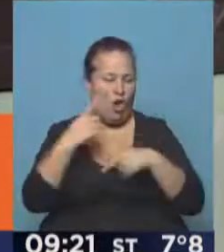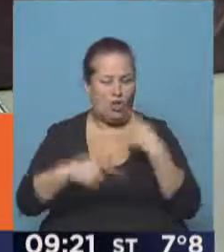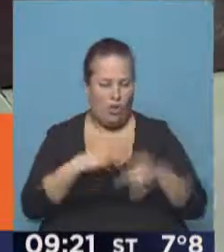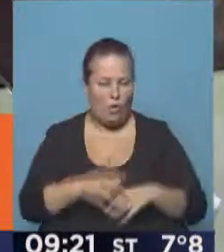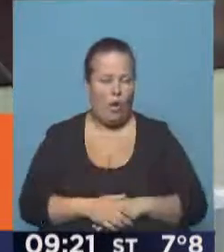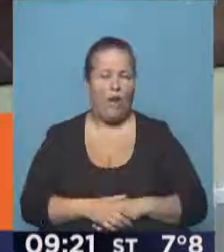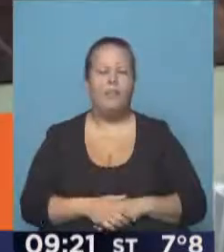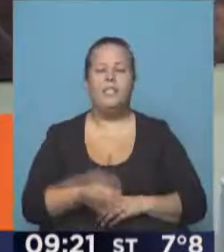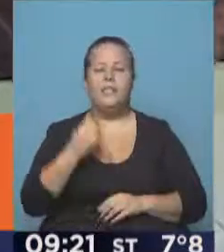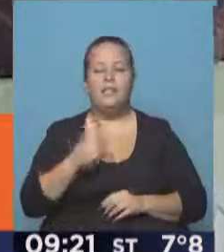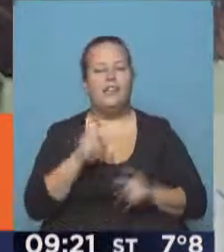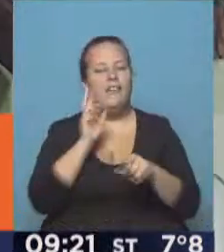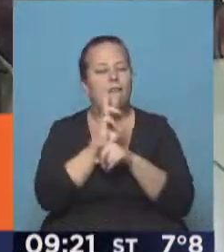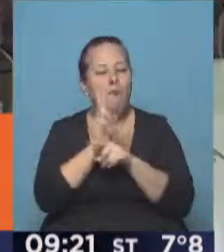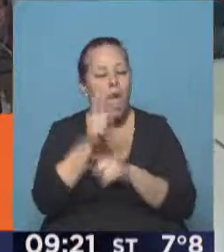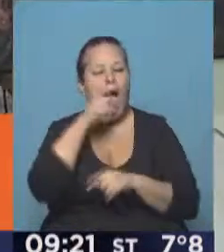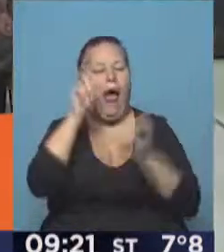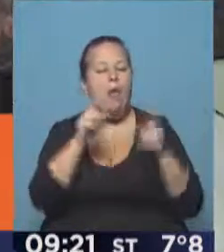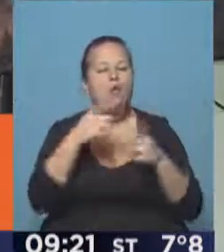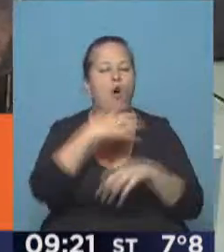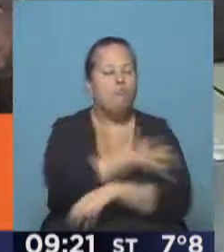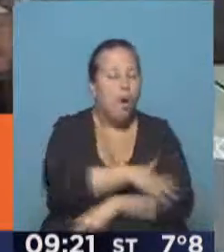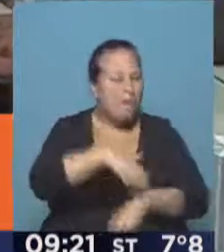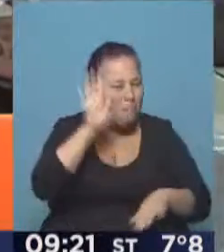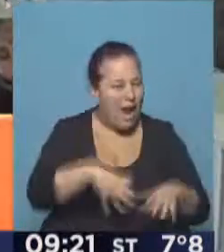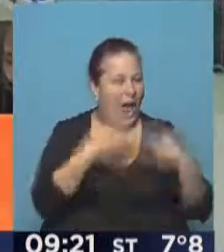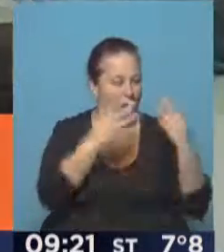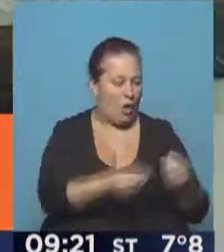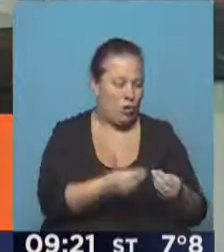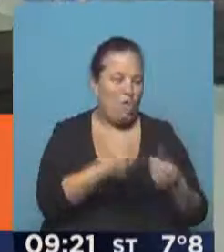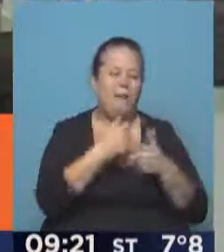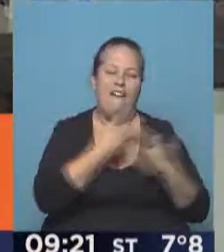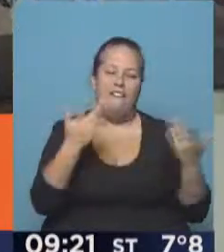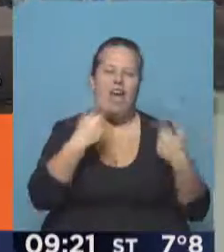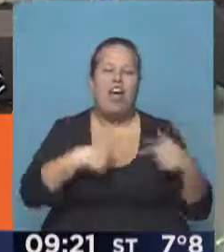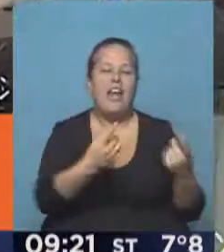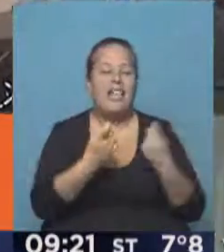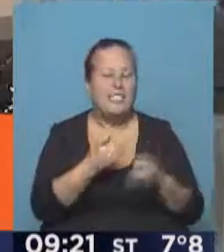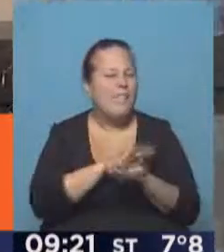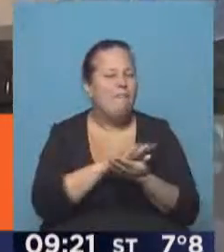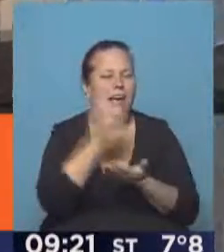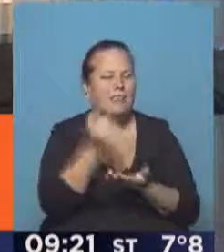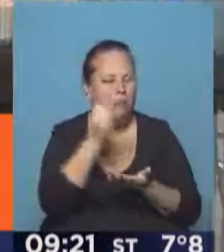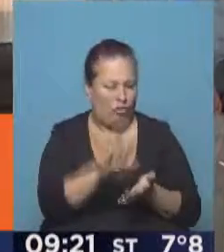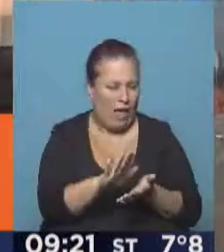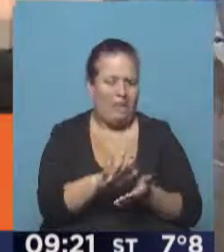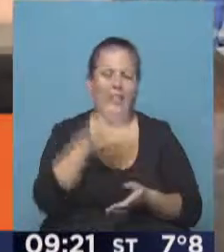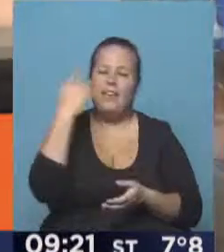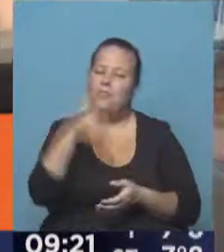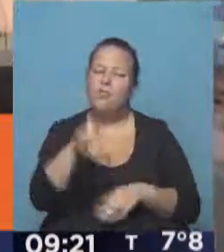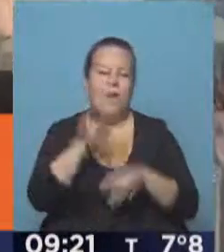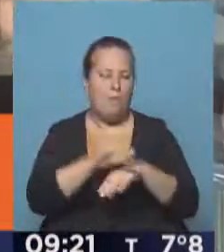asumiendo, que es sostener a quienes menos tienen en la satisfacción de sus necesidades básicas. Tiene